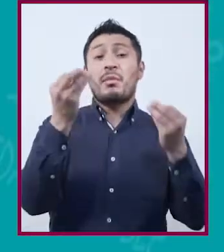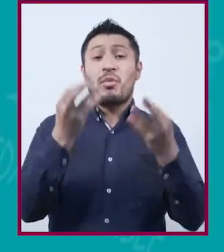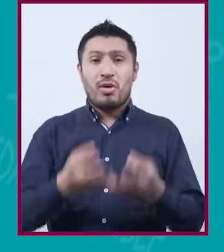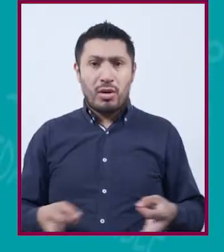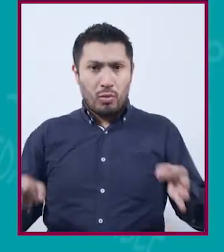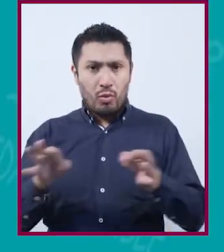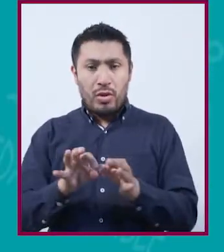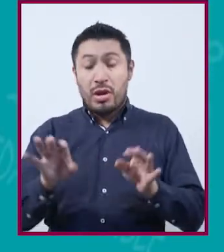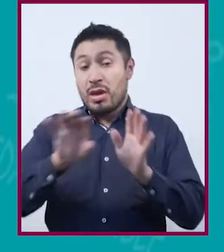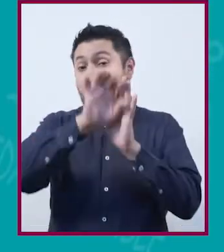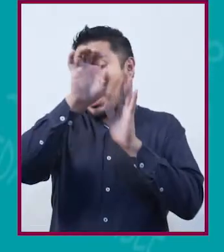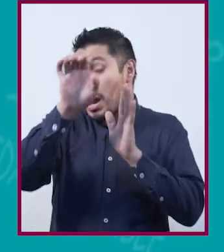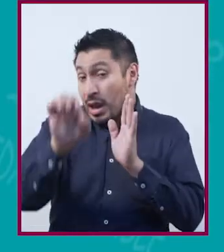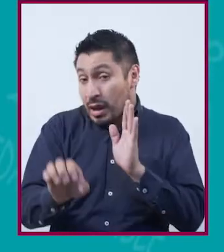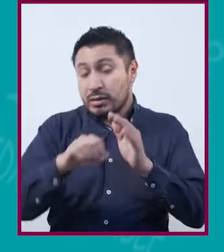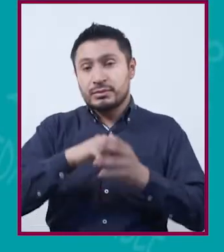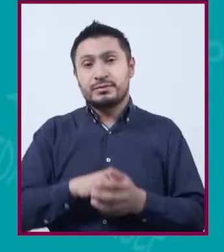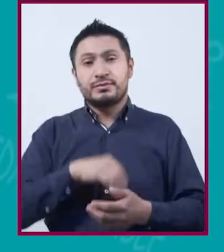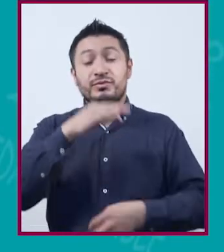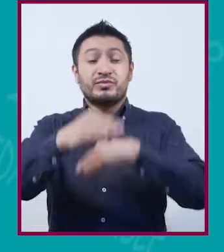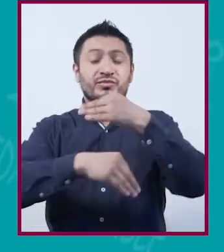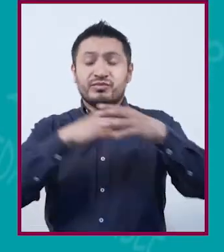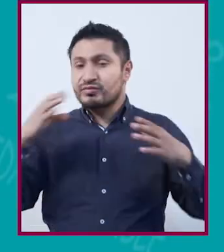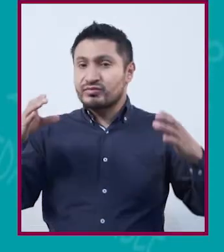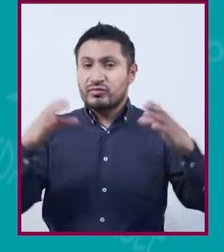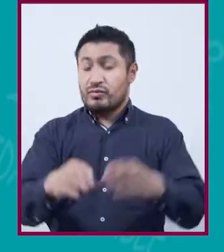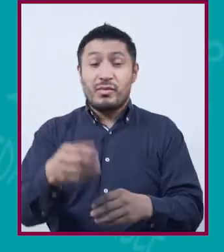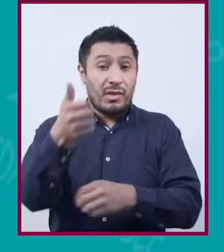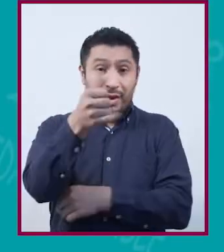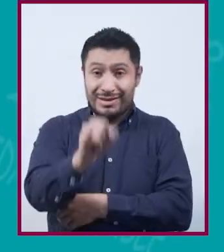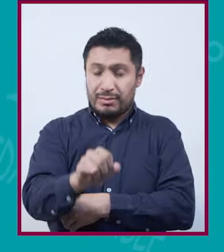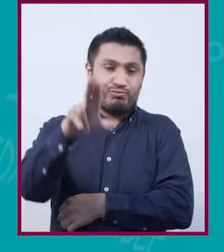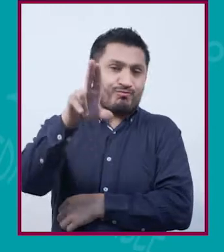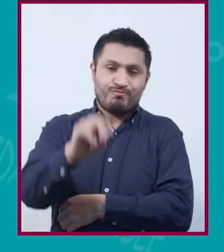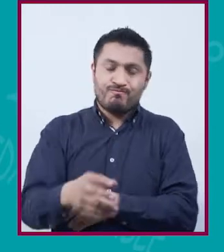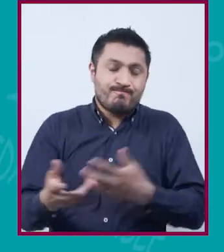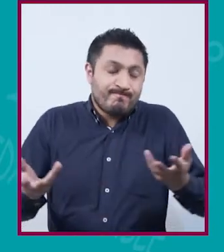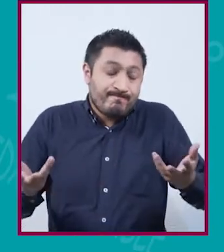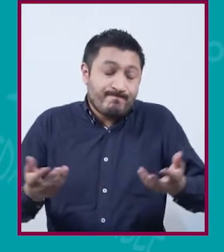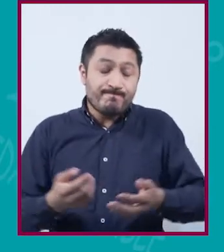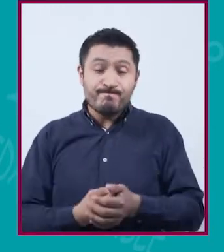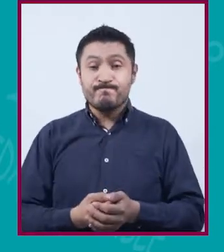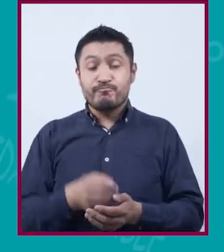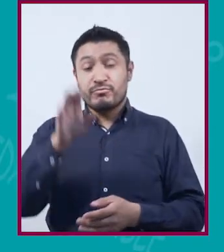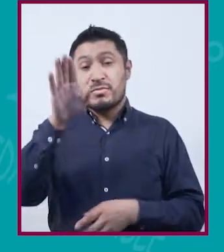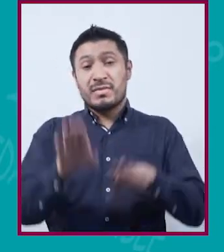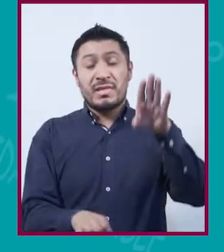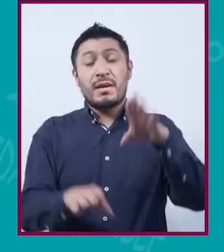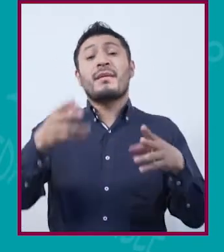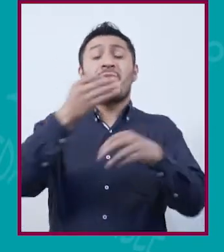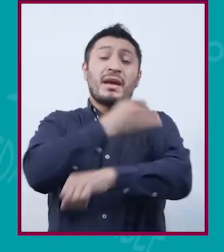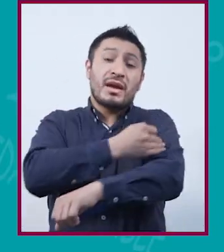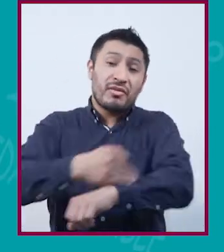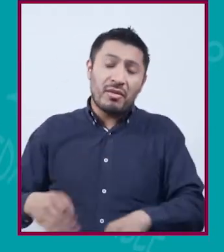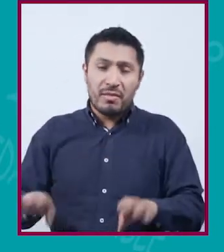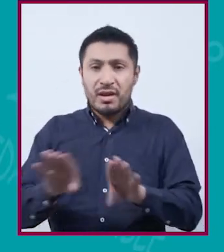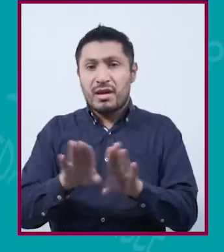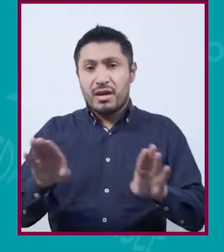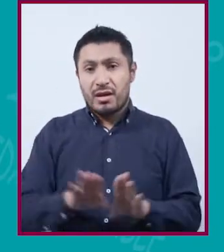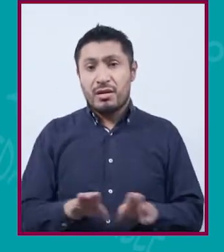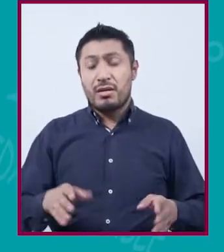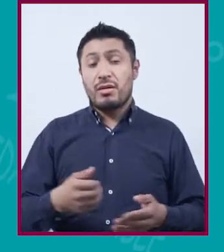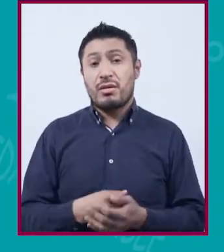Sí es muy importante. Cabe recalcar que no en todas las comunidades pasa esto. Suelen ser que cada